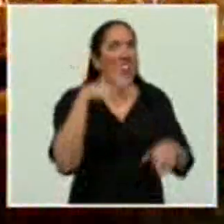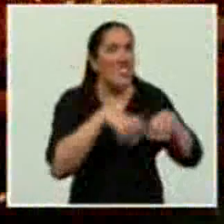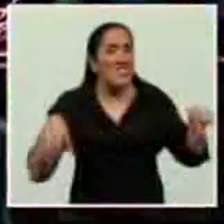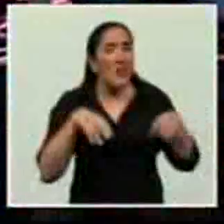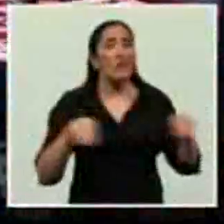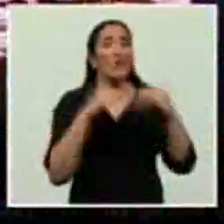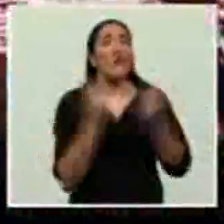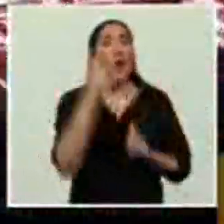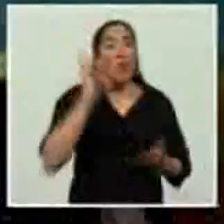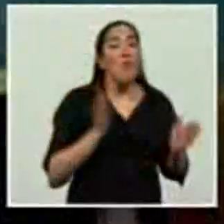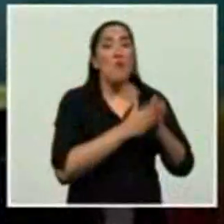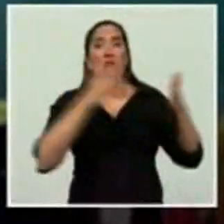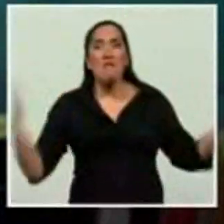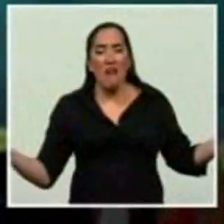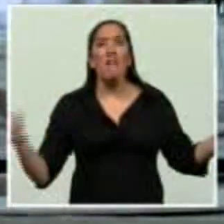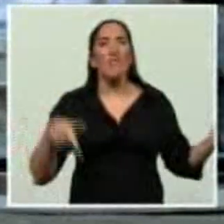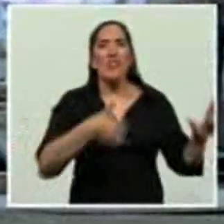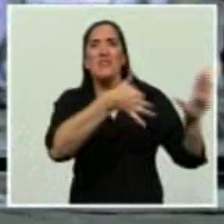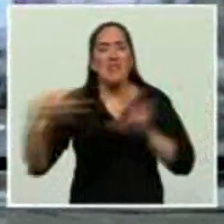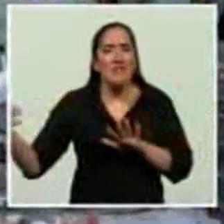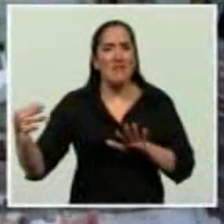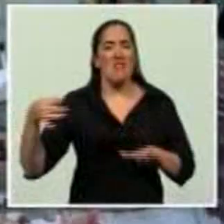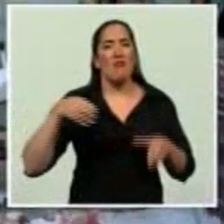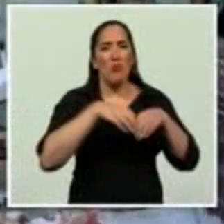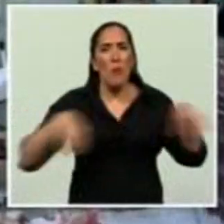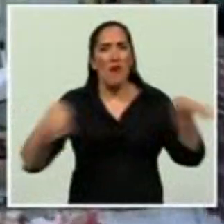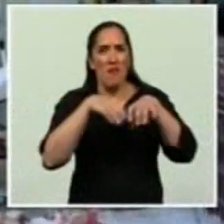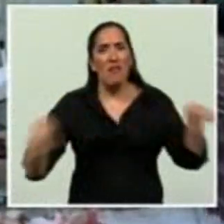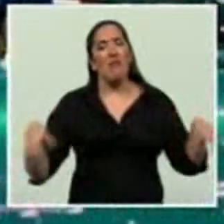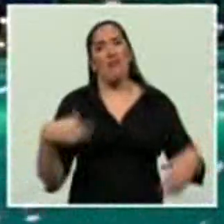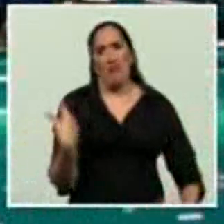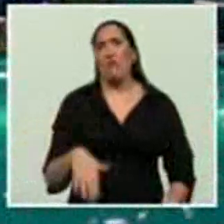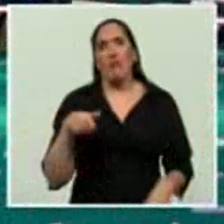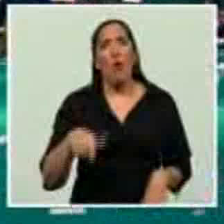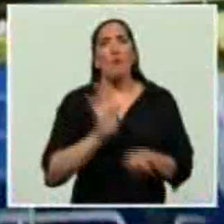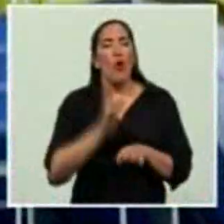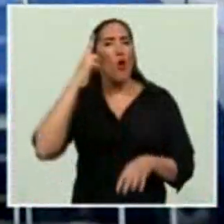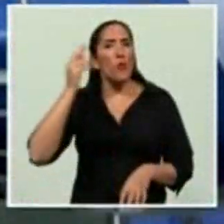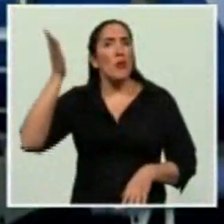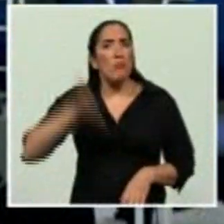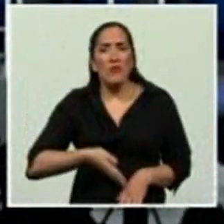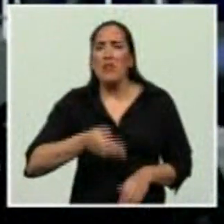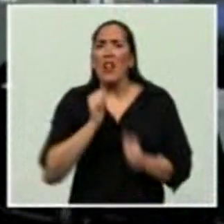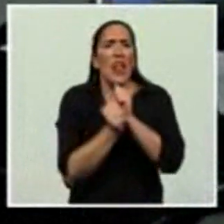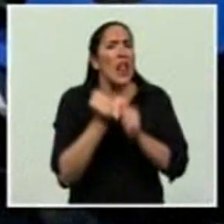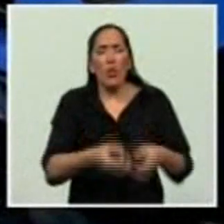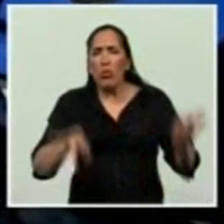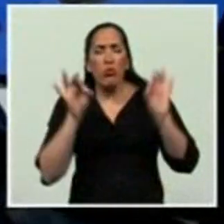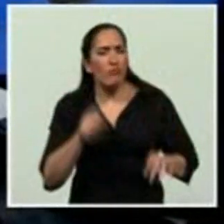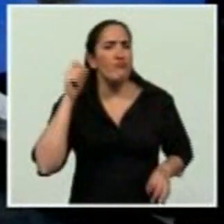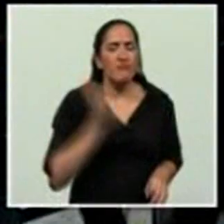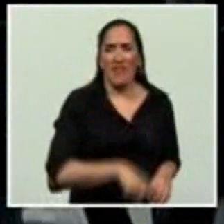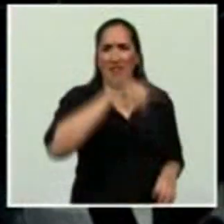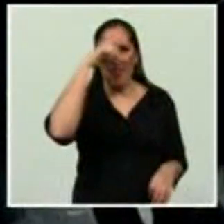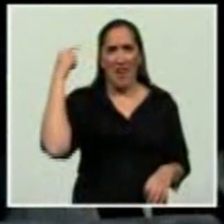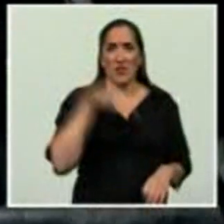año o sea producción nacional y un 90 por de lo que se produce es todo de Industria nacional